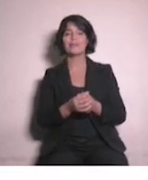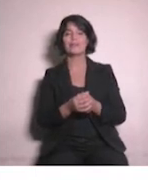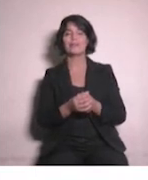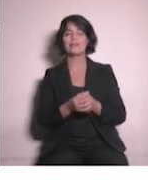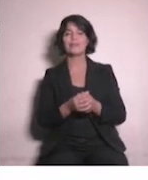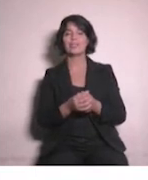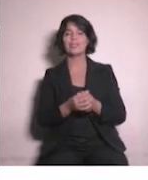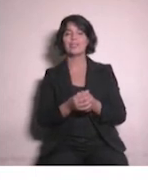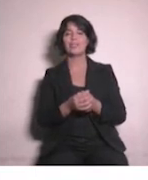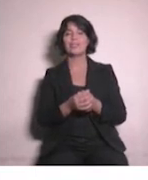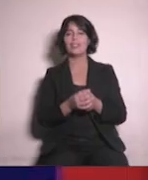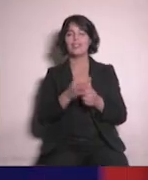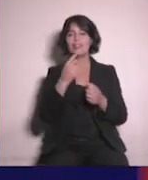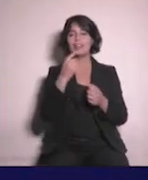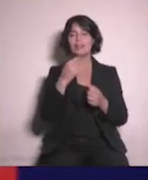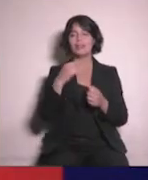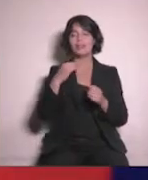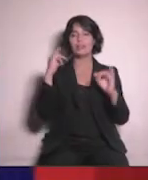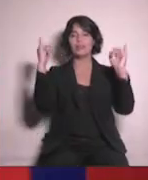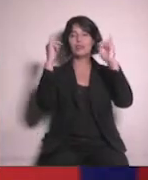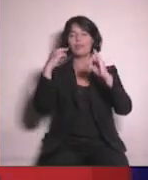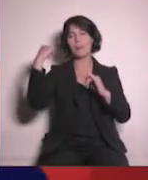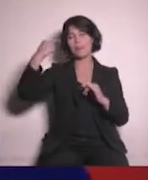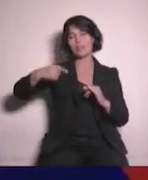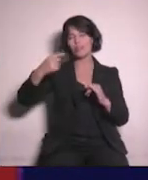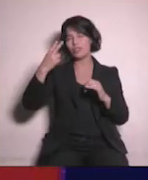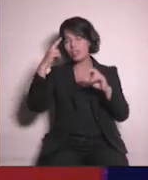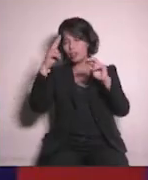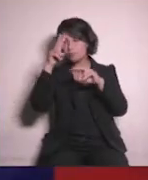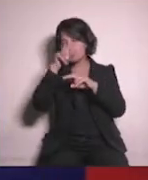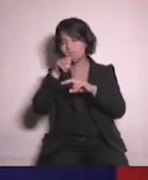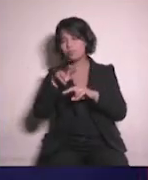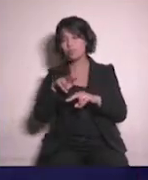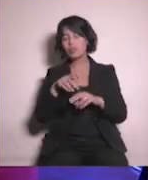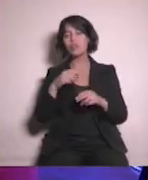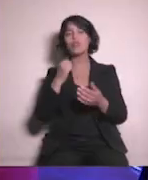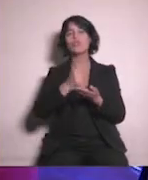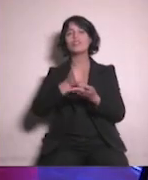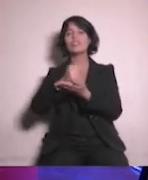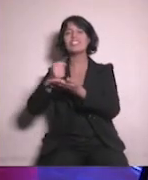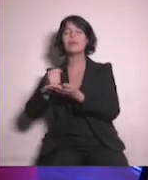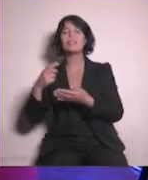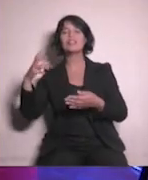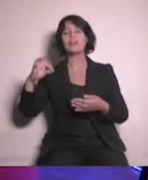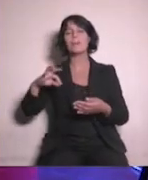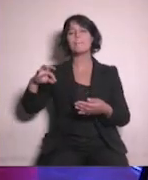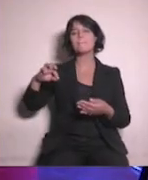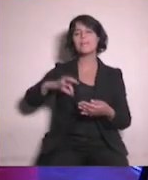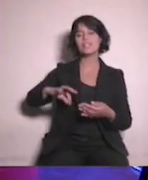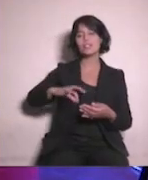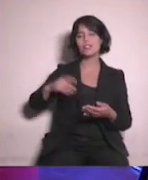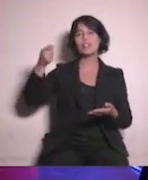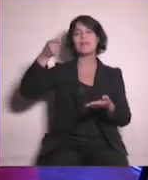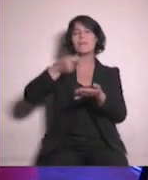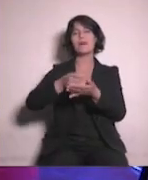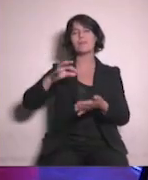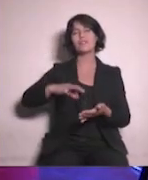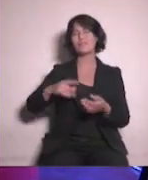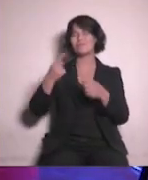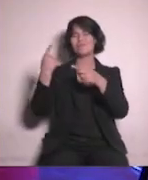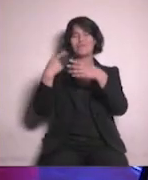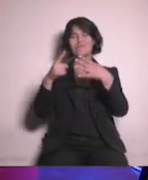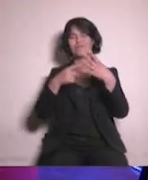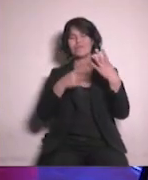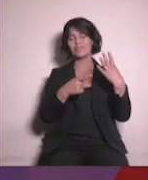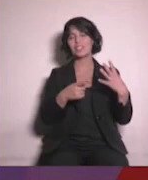el seguimiento de cada una de las inversiones, los trámites de pensión, el pago de pensiones. Hay una serie de